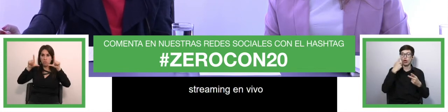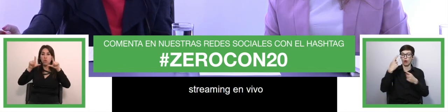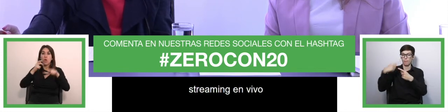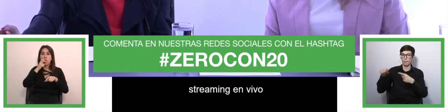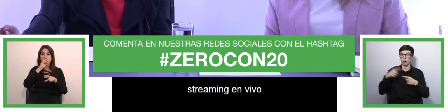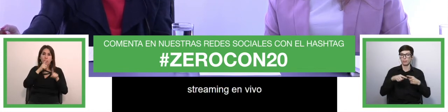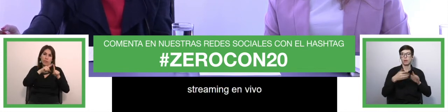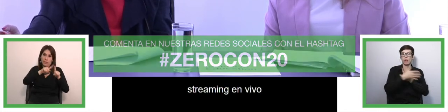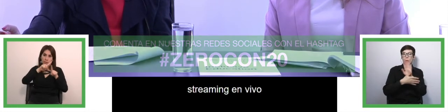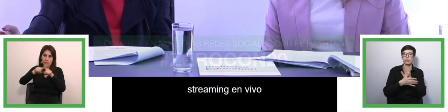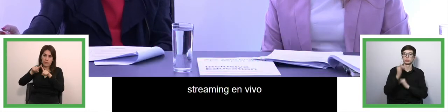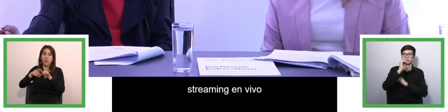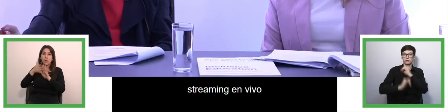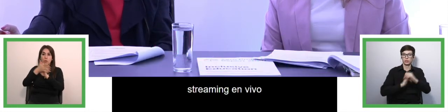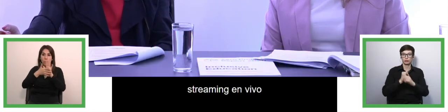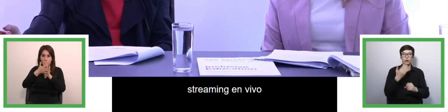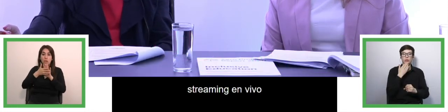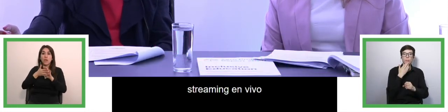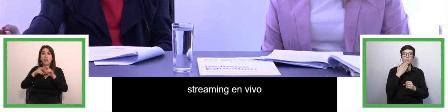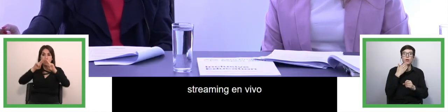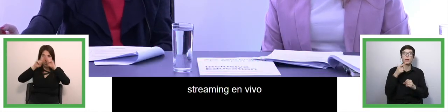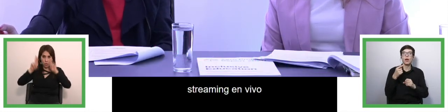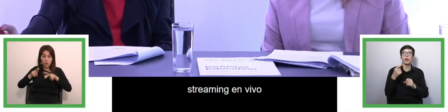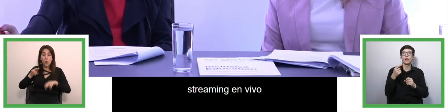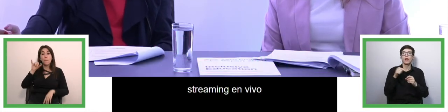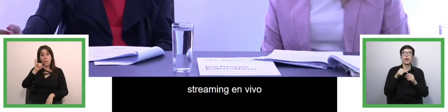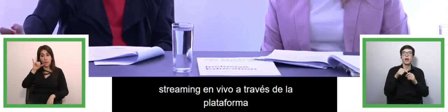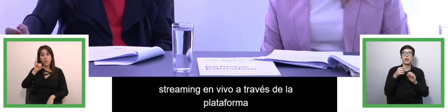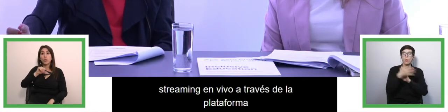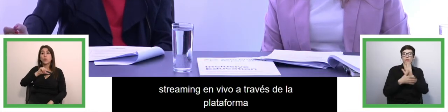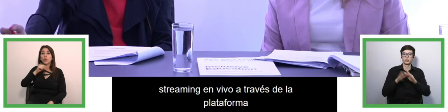señas internacional y lengua de señas chilenas;